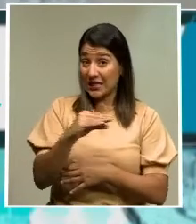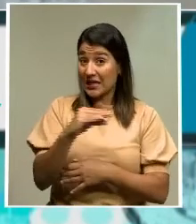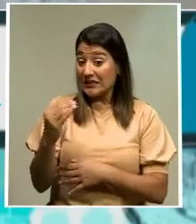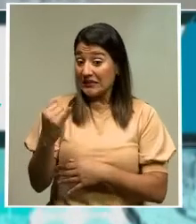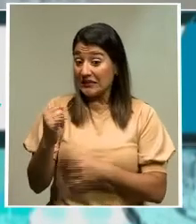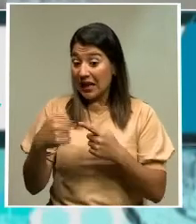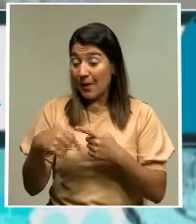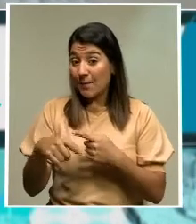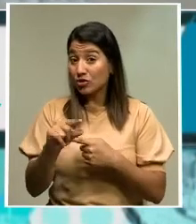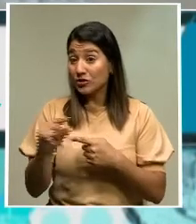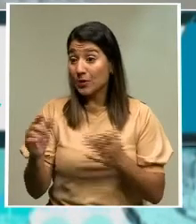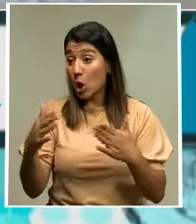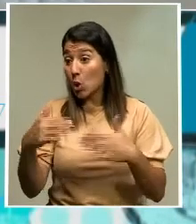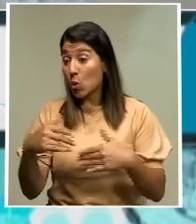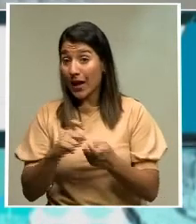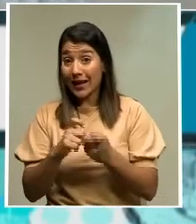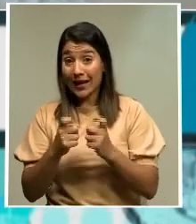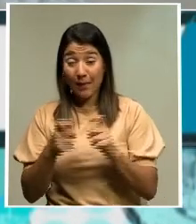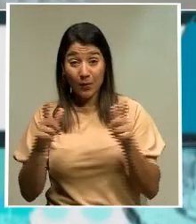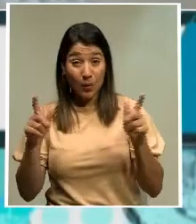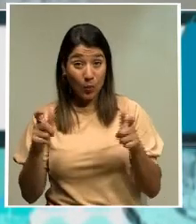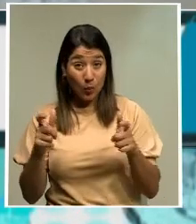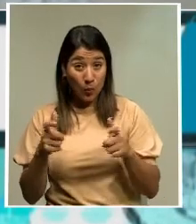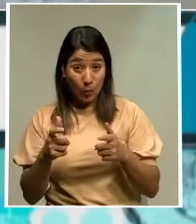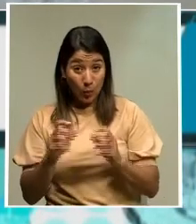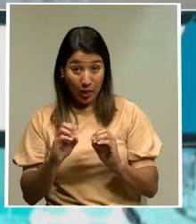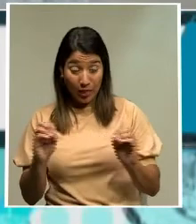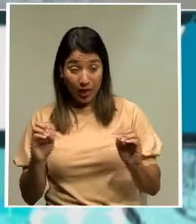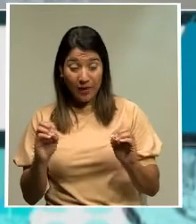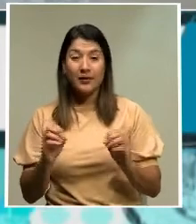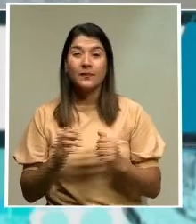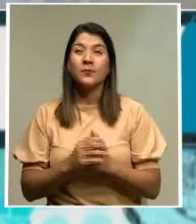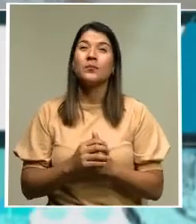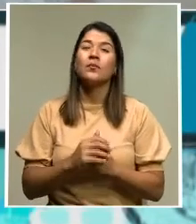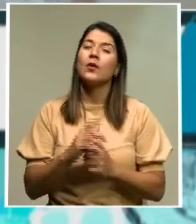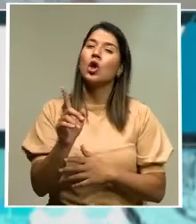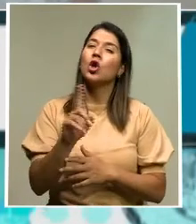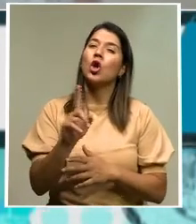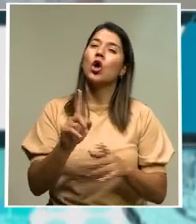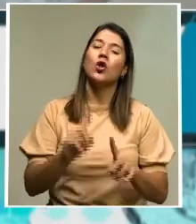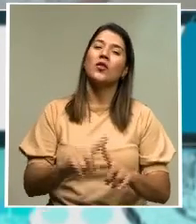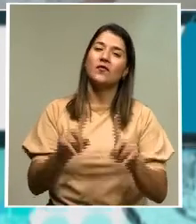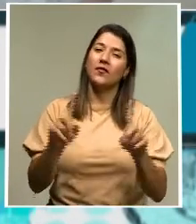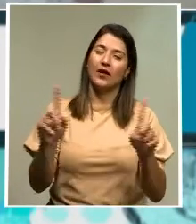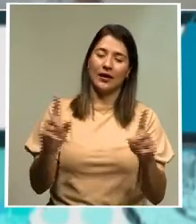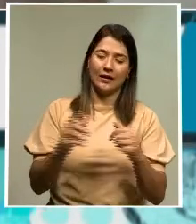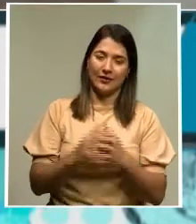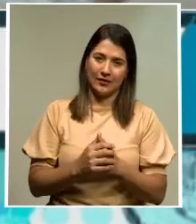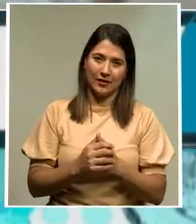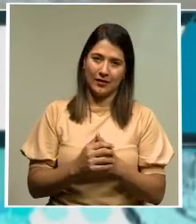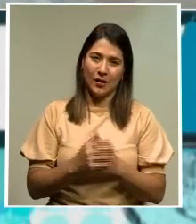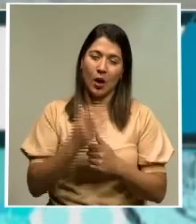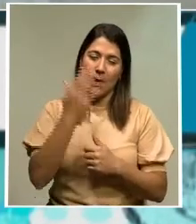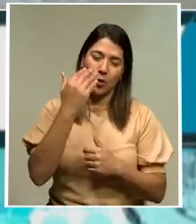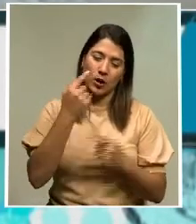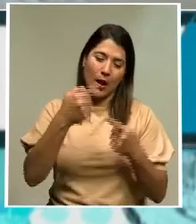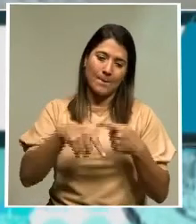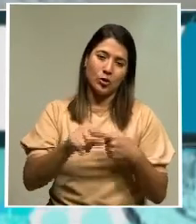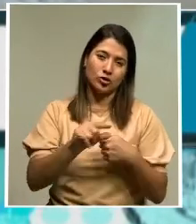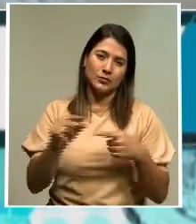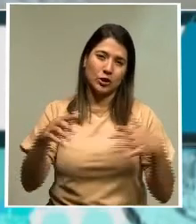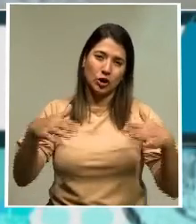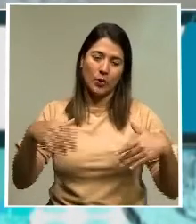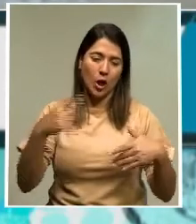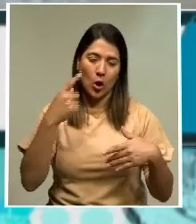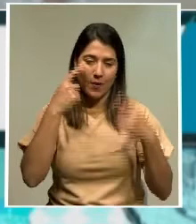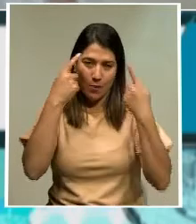próxima semana no vemos un comportamiento diferente, no diferente porque las medidas no van a mostrar, digamos, resultados